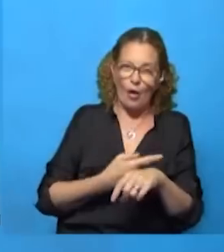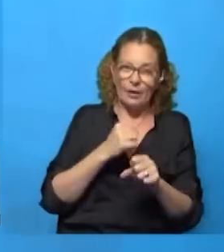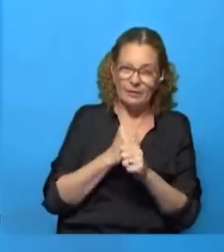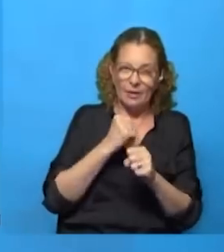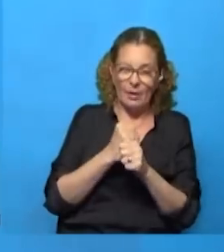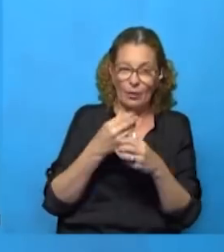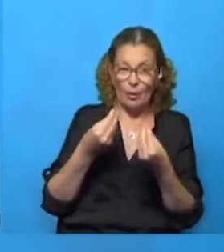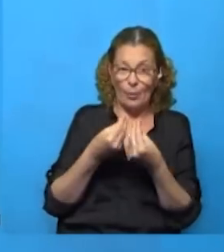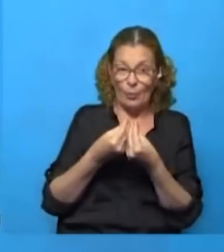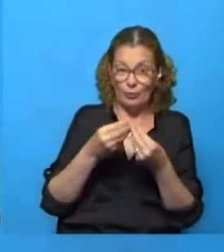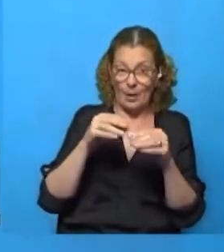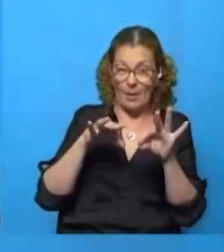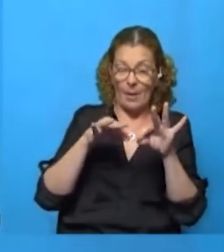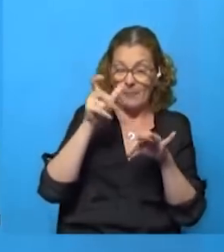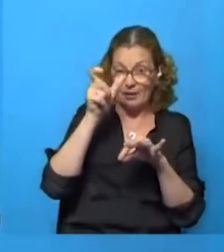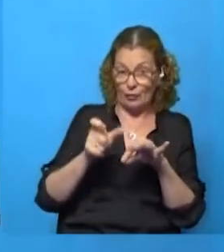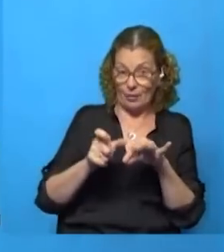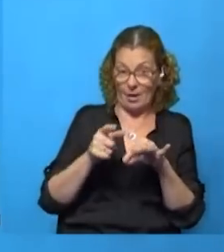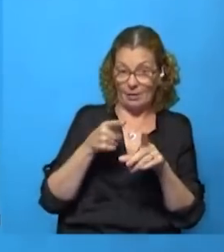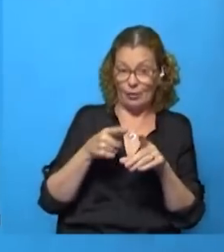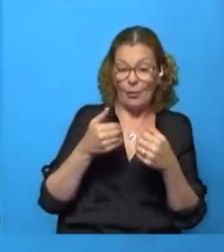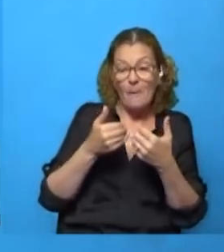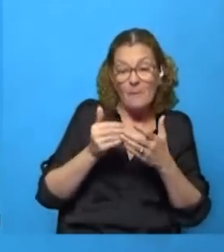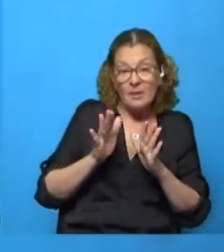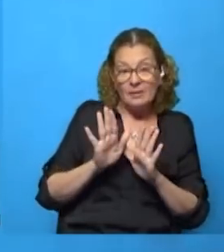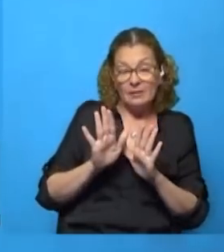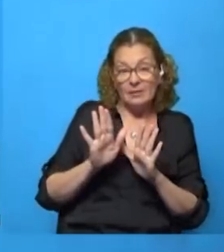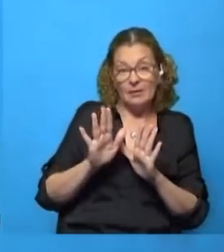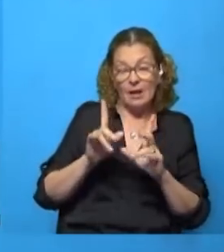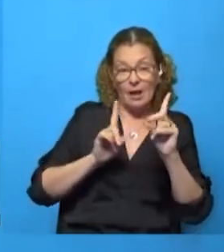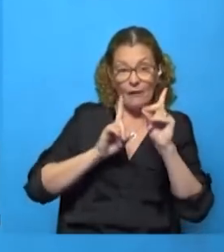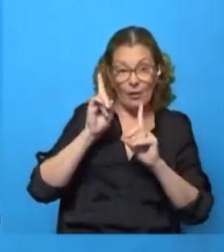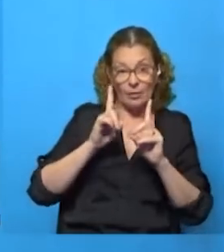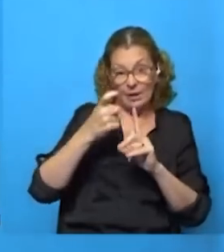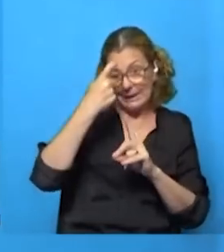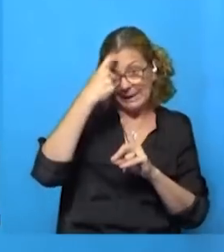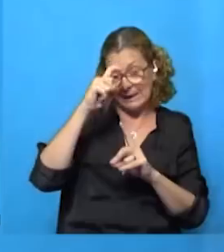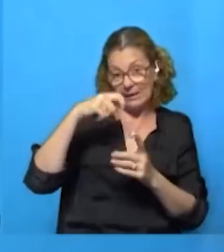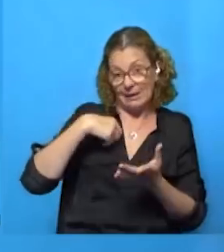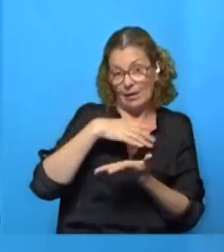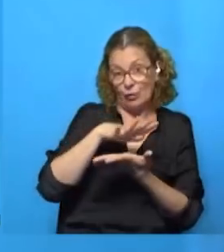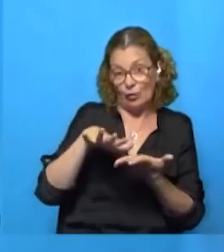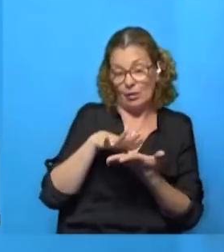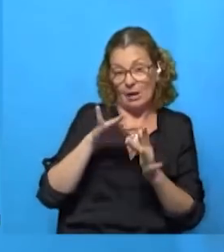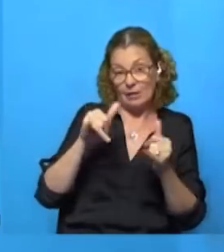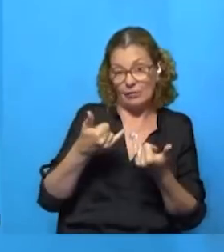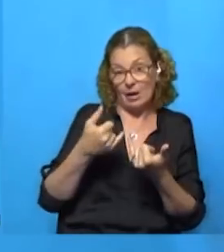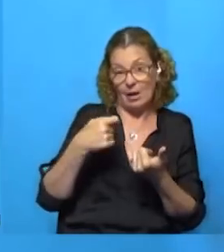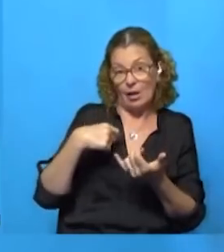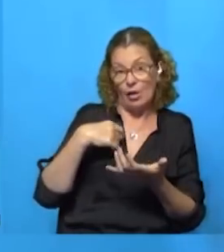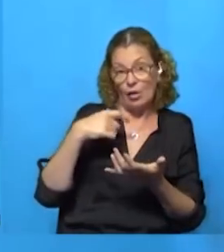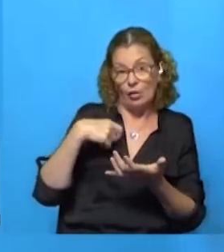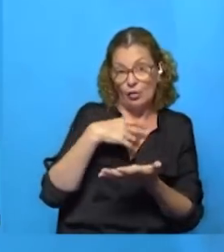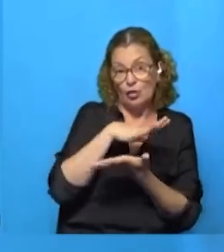mucha gente y bueno y en esos comienzos arranque de la facultad de ciencias sociales ya en la carrera de sociología